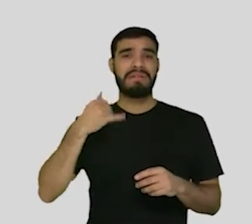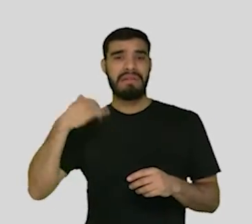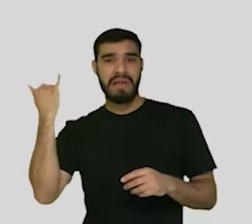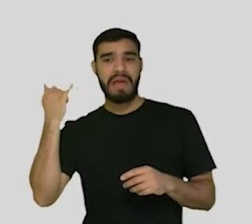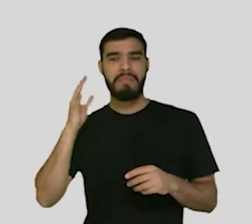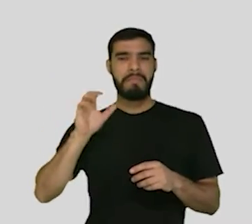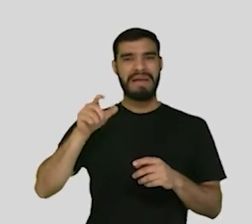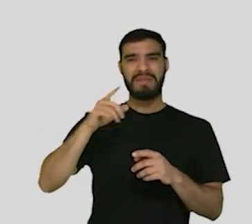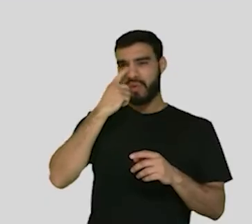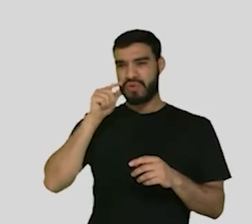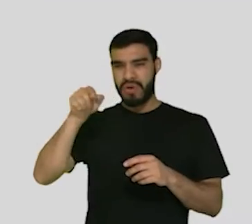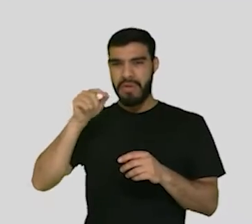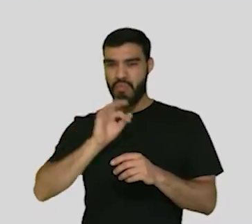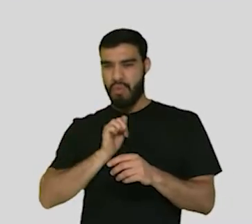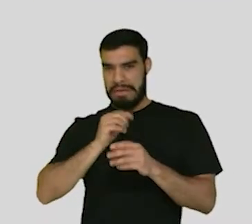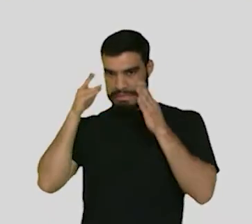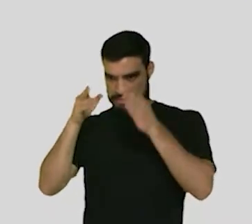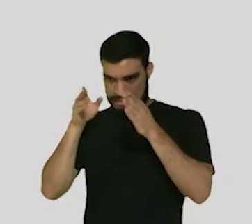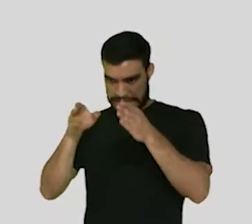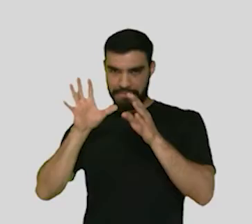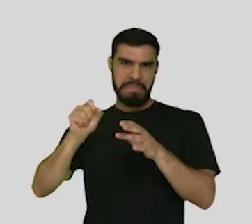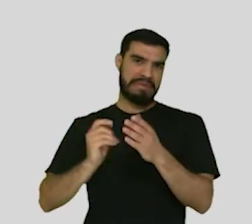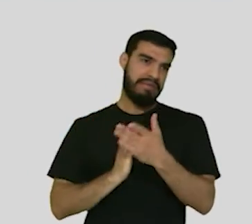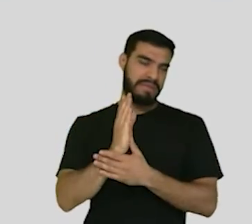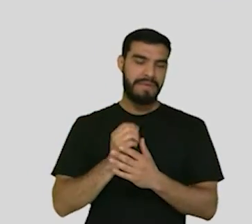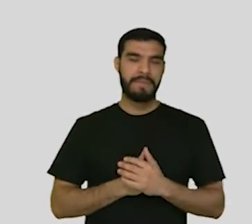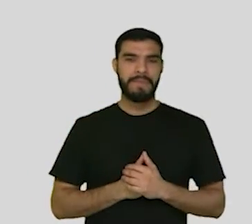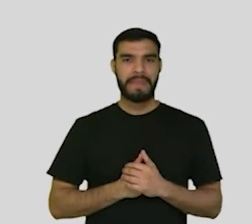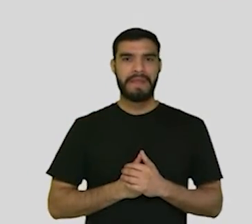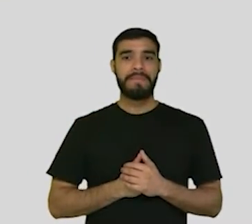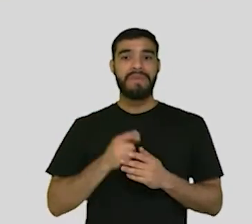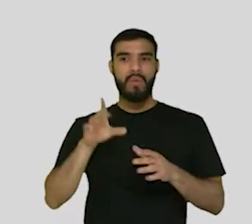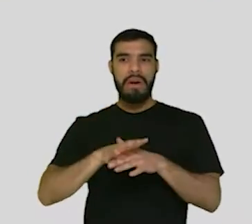pe, ayepa, jete cujeta, jeta ve, oiko acue, ayepa.